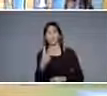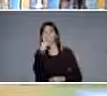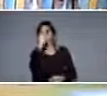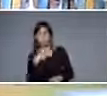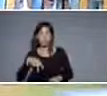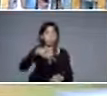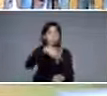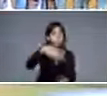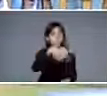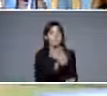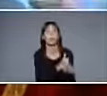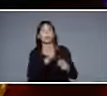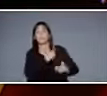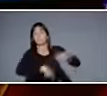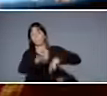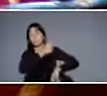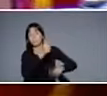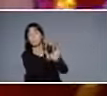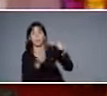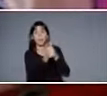vendieron preferente.